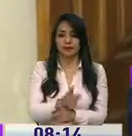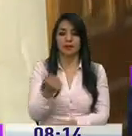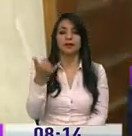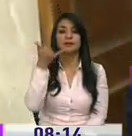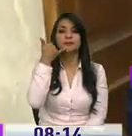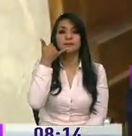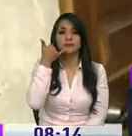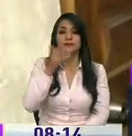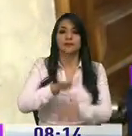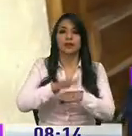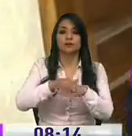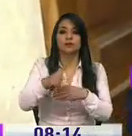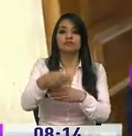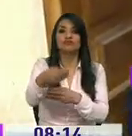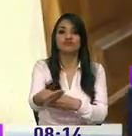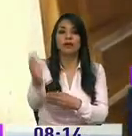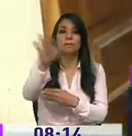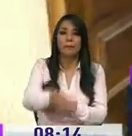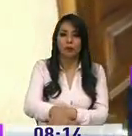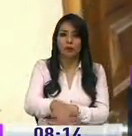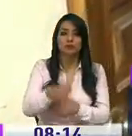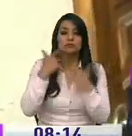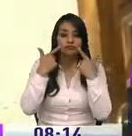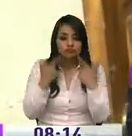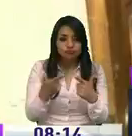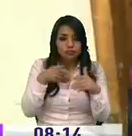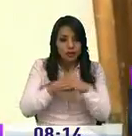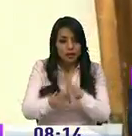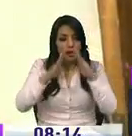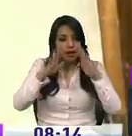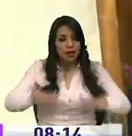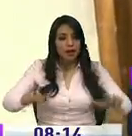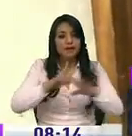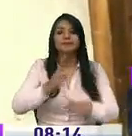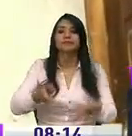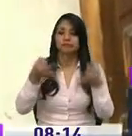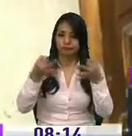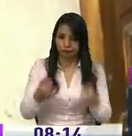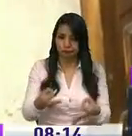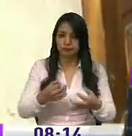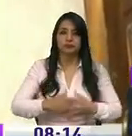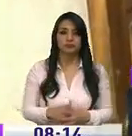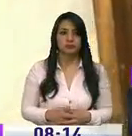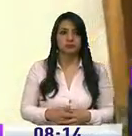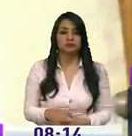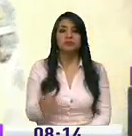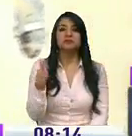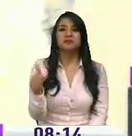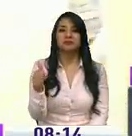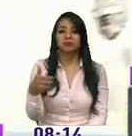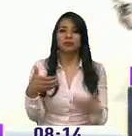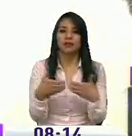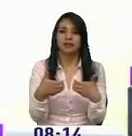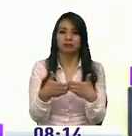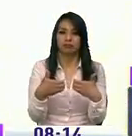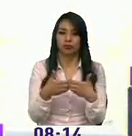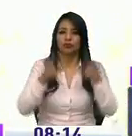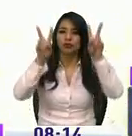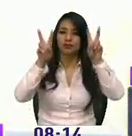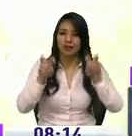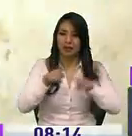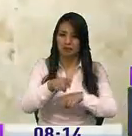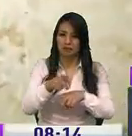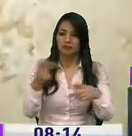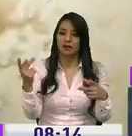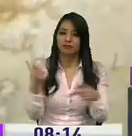por el colapso en la parte posterior de la vivienda verificamos ingresamos a la vivienda a través justamente de nuestros del tema catastral pudimos